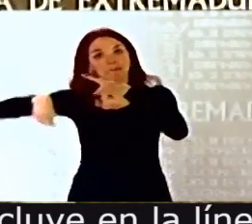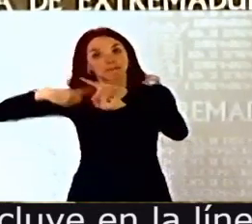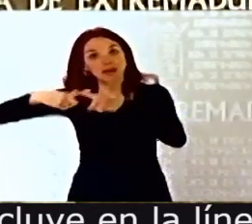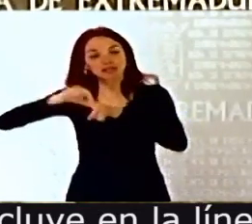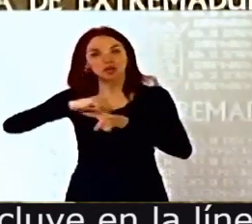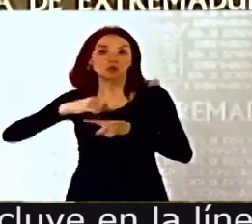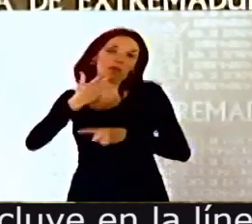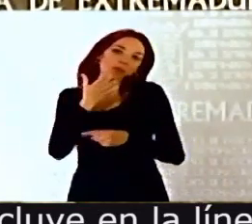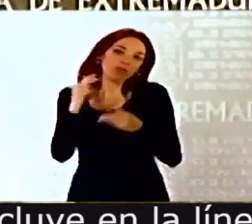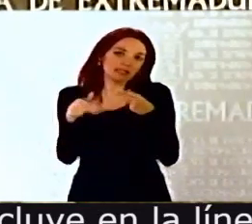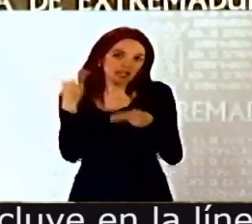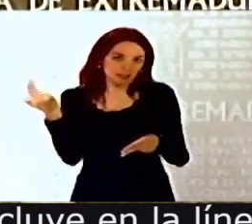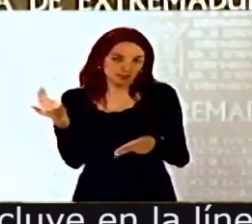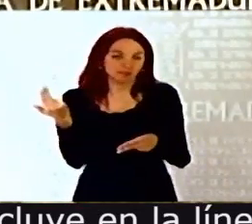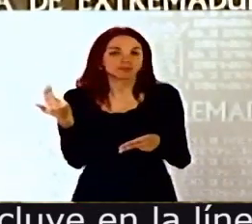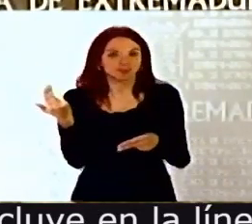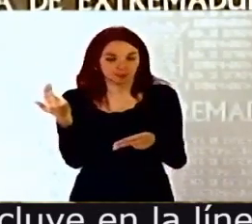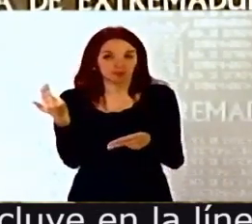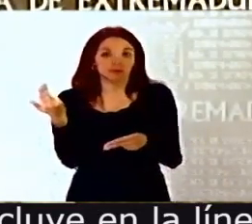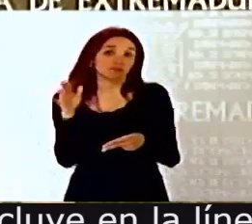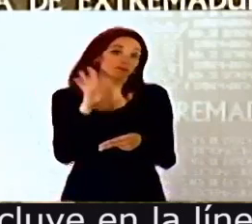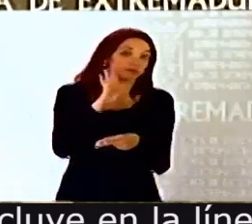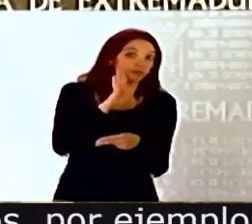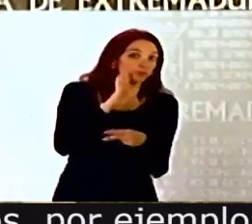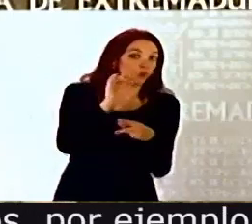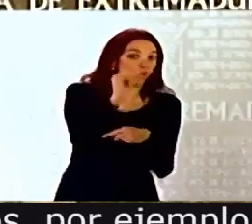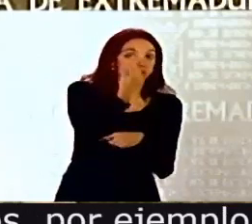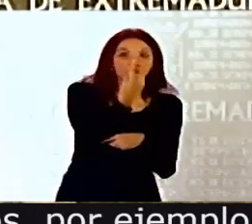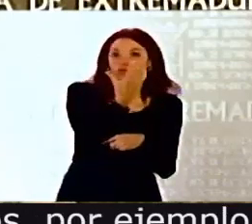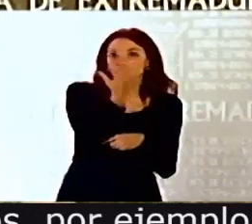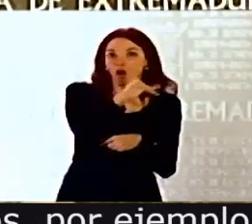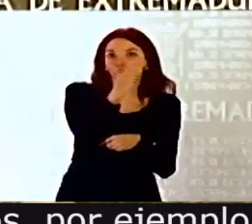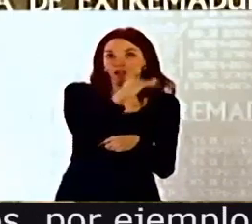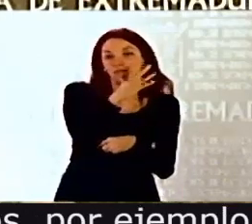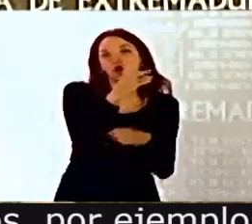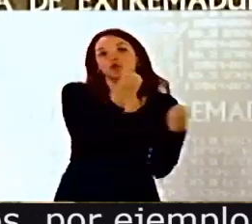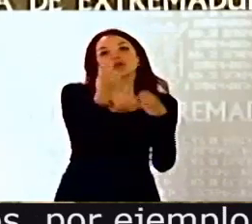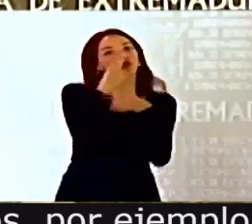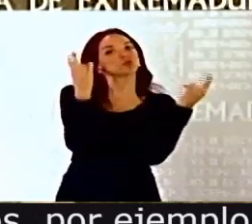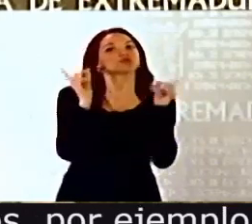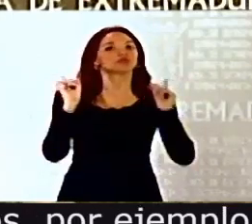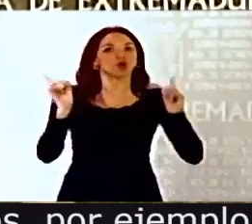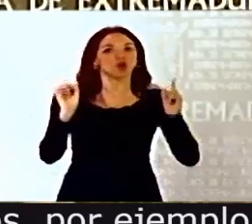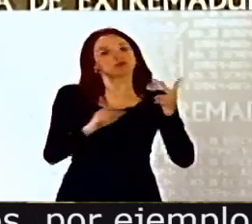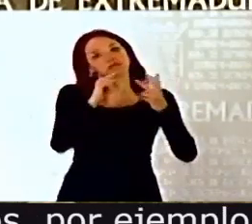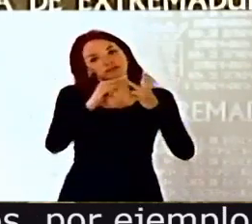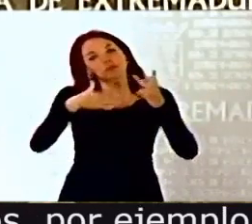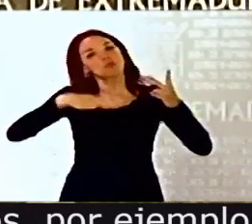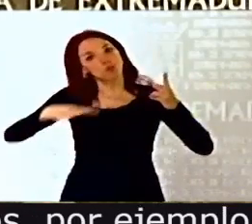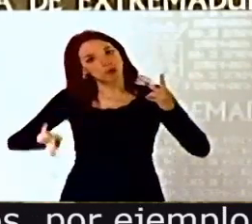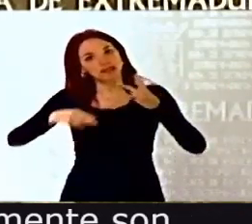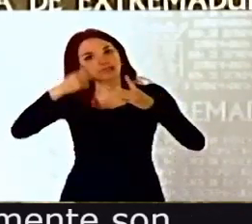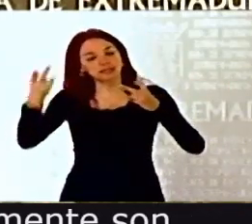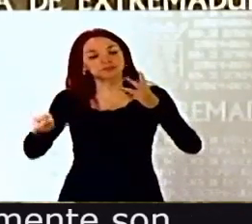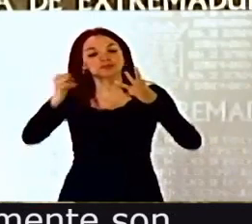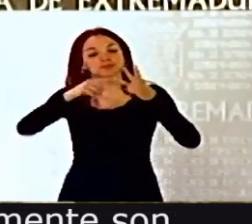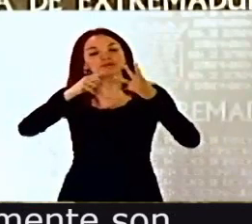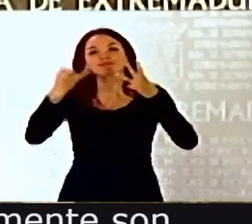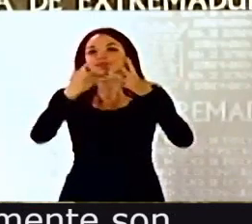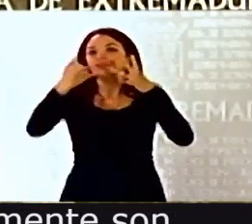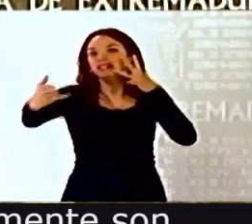taxistas, que no están dentro de la línea 1, que solamente son instituciones públicas. Y, en tercer lugar, la tercera línea es una